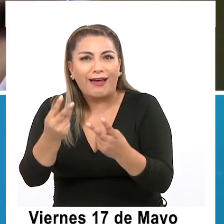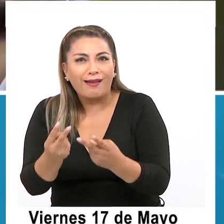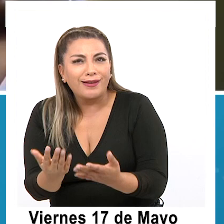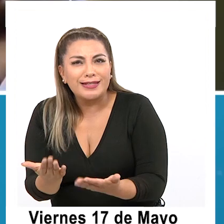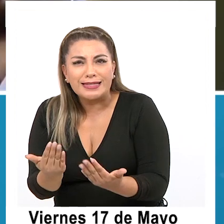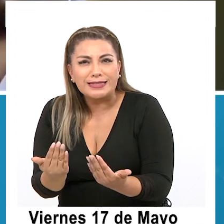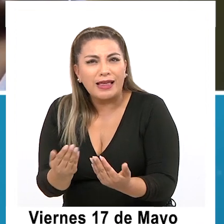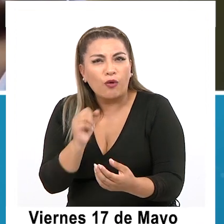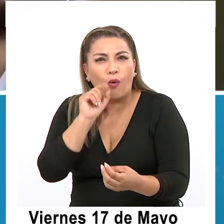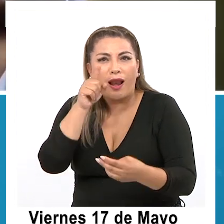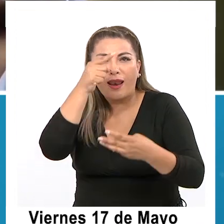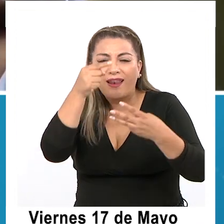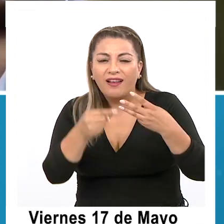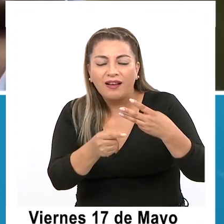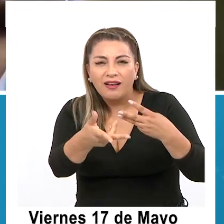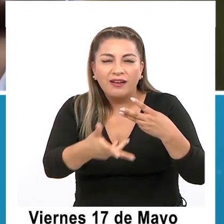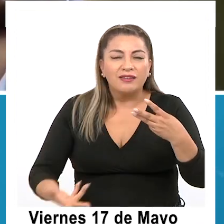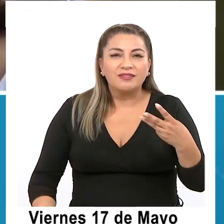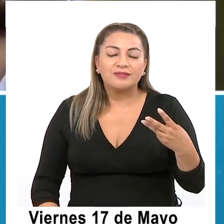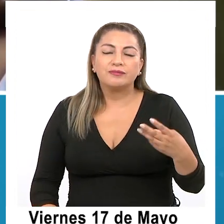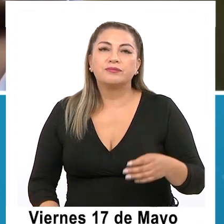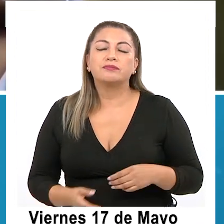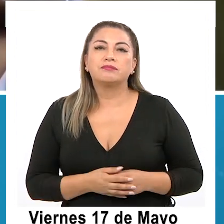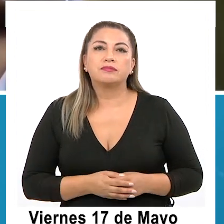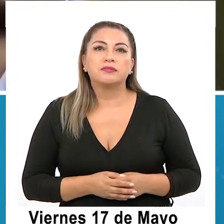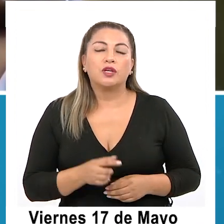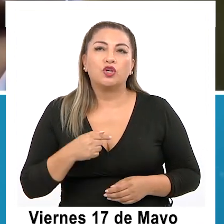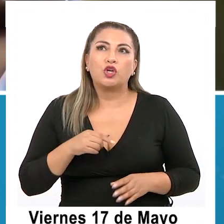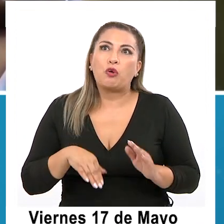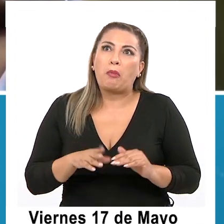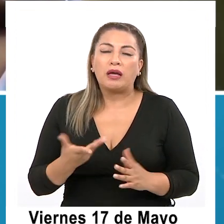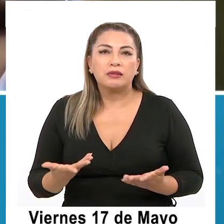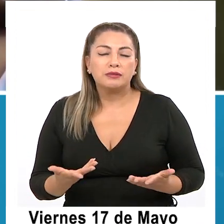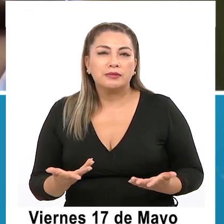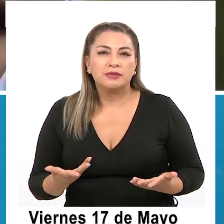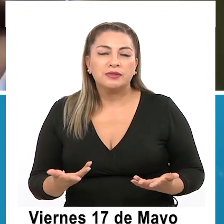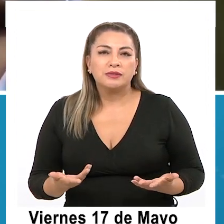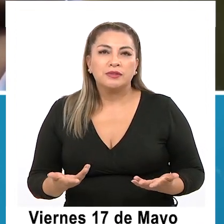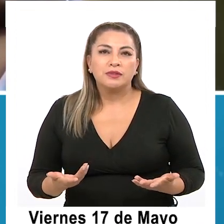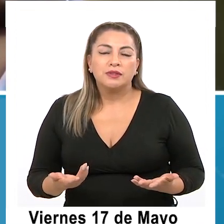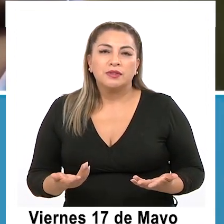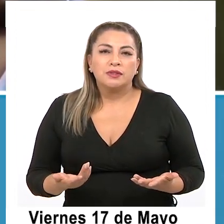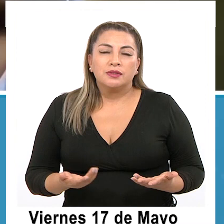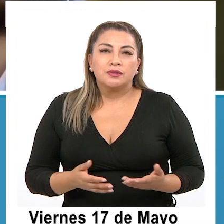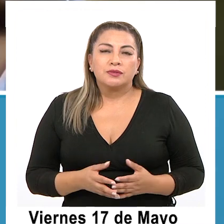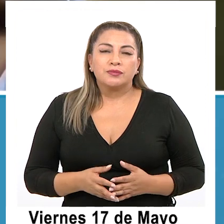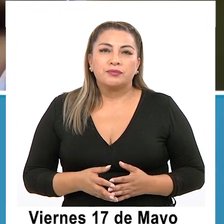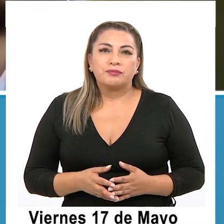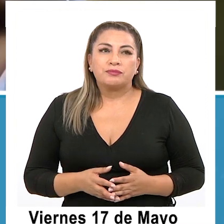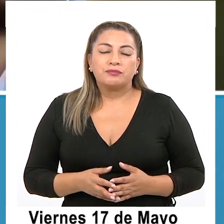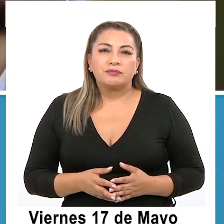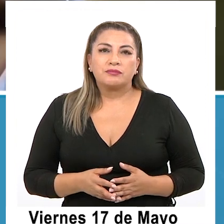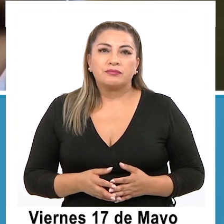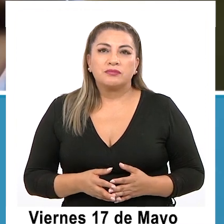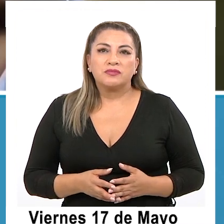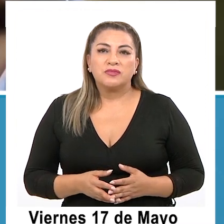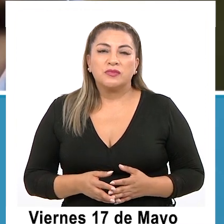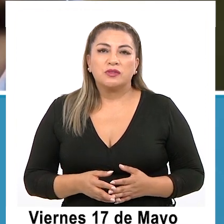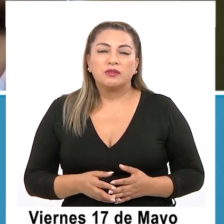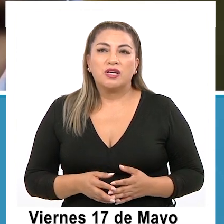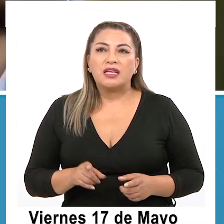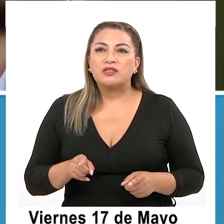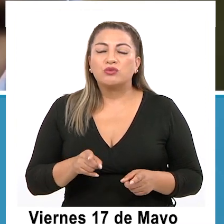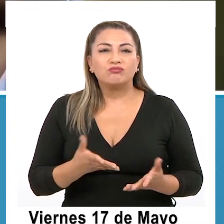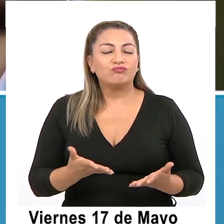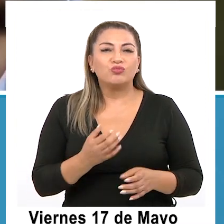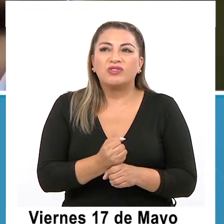ve? Bueno, lo que uno más puede ver es que es un procedimiento que se